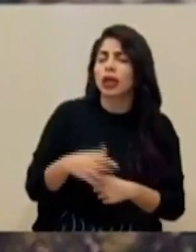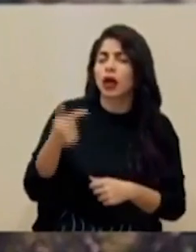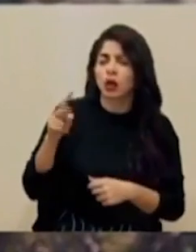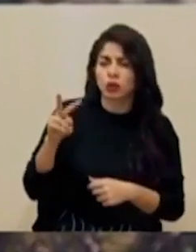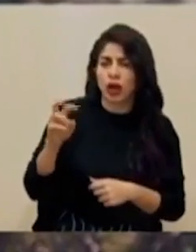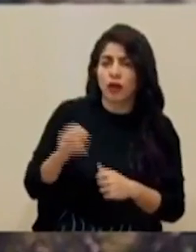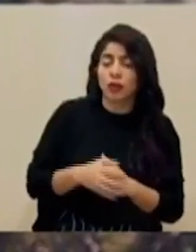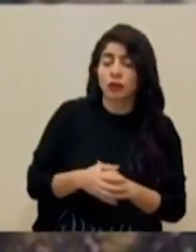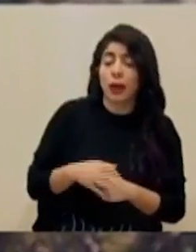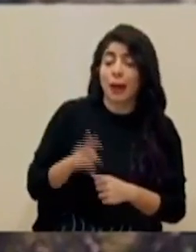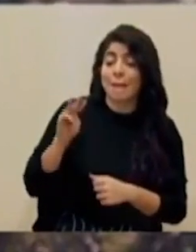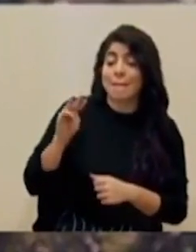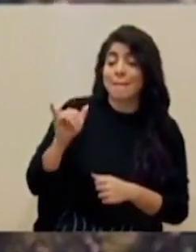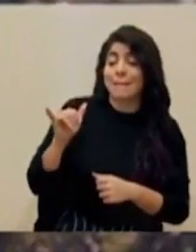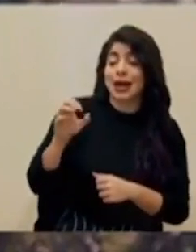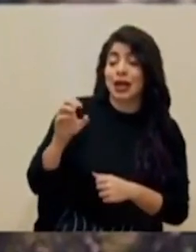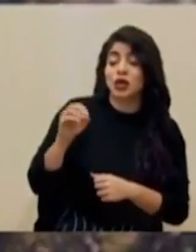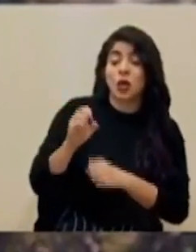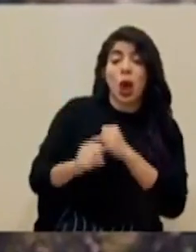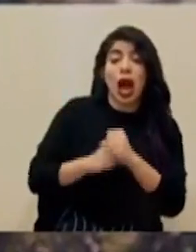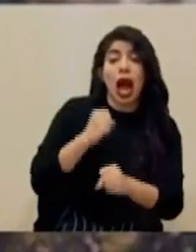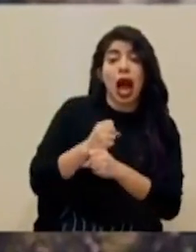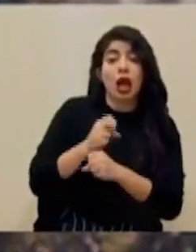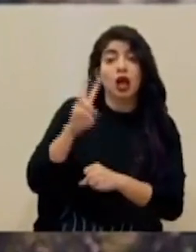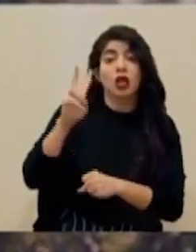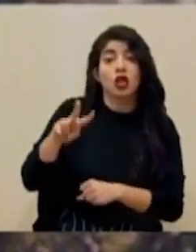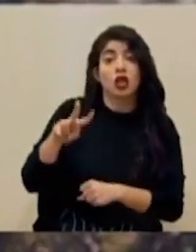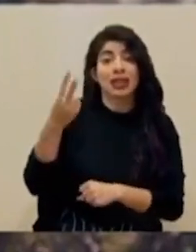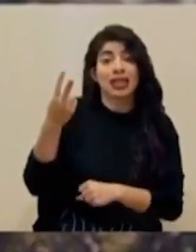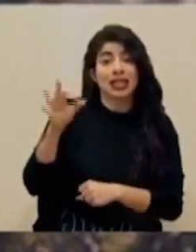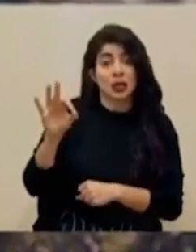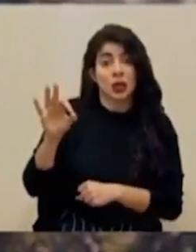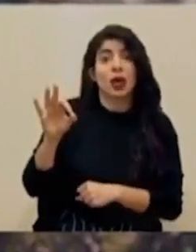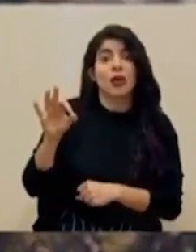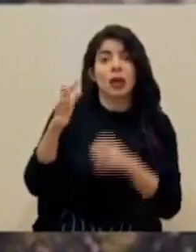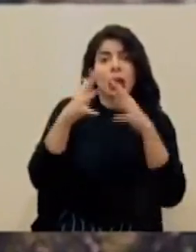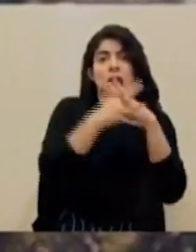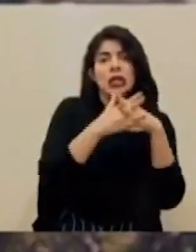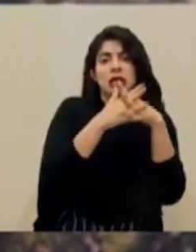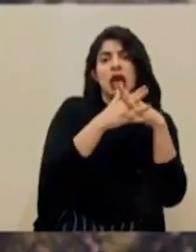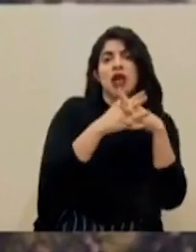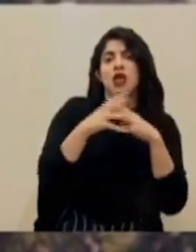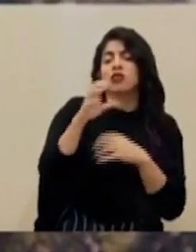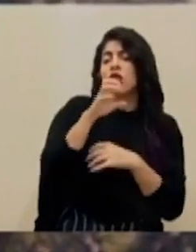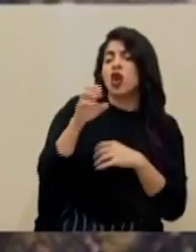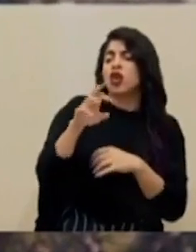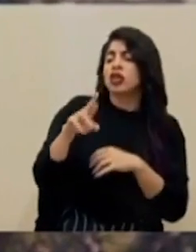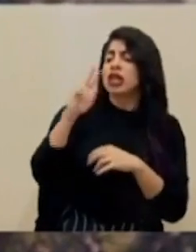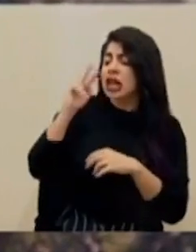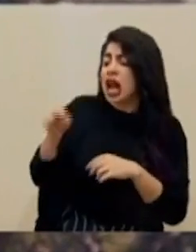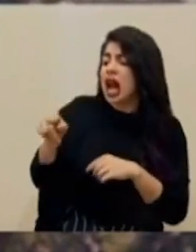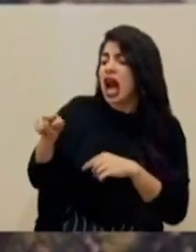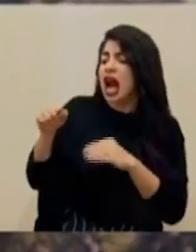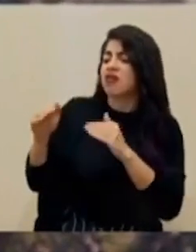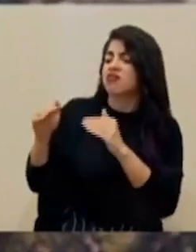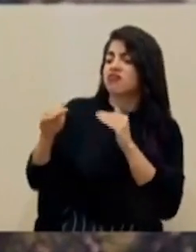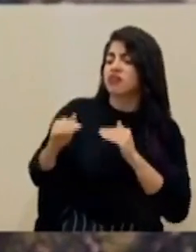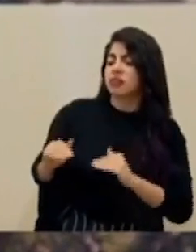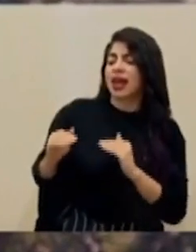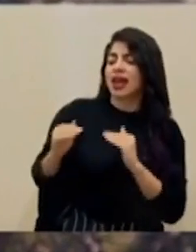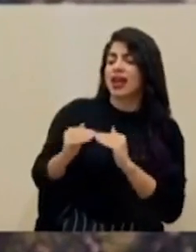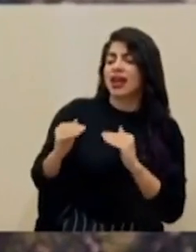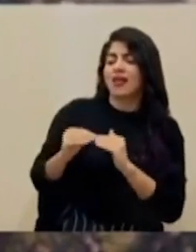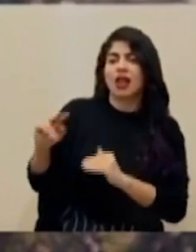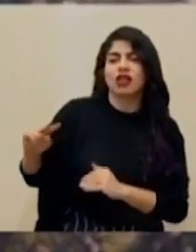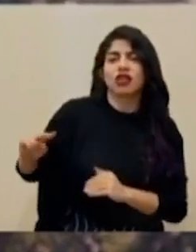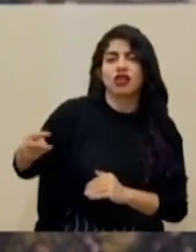de 2019, Estados Unidos degradó la seguridad aérea de Costa Rica a grado 2 y aún a